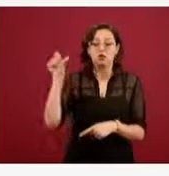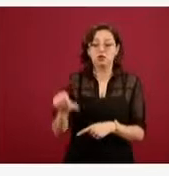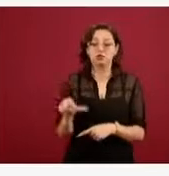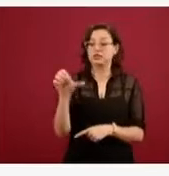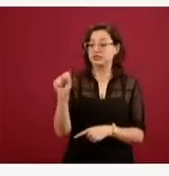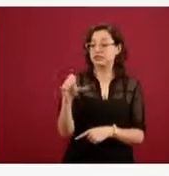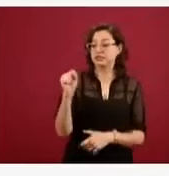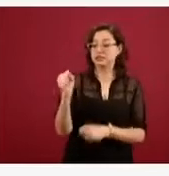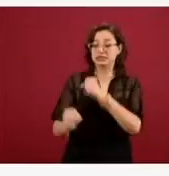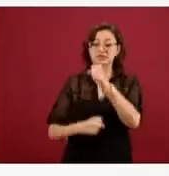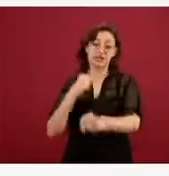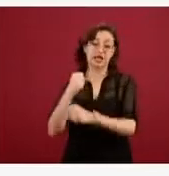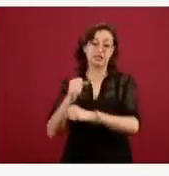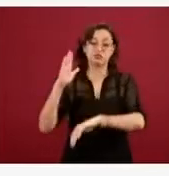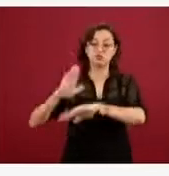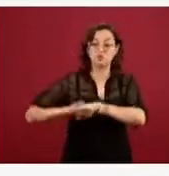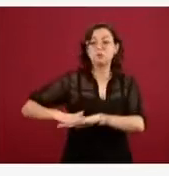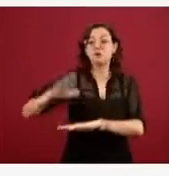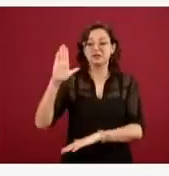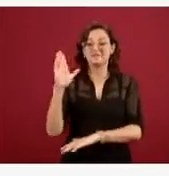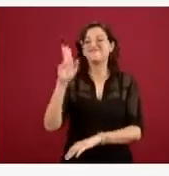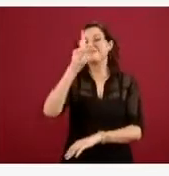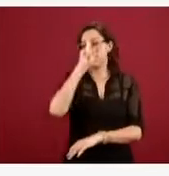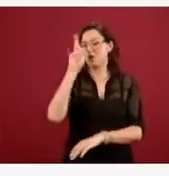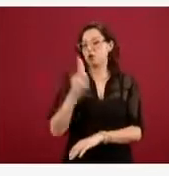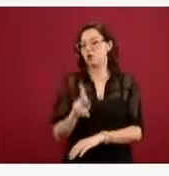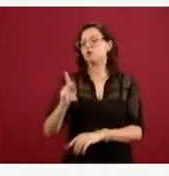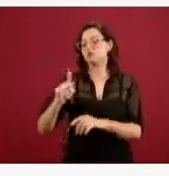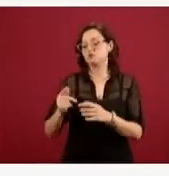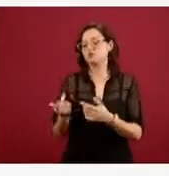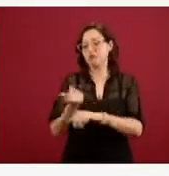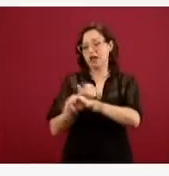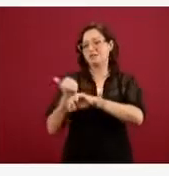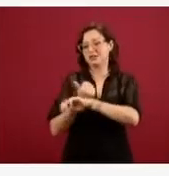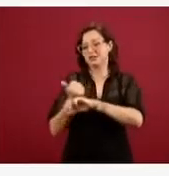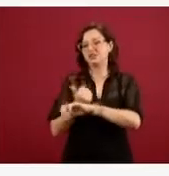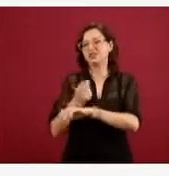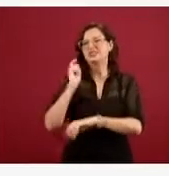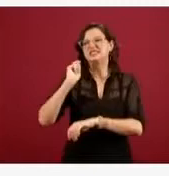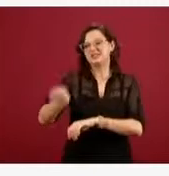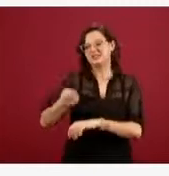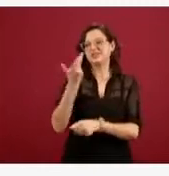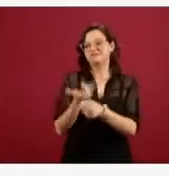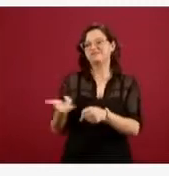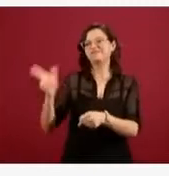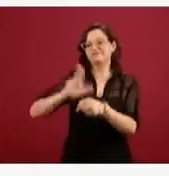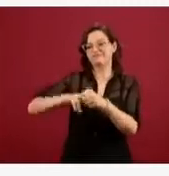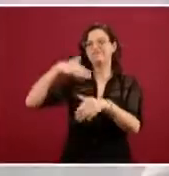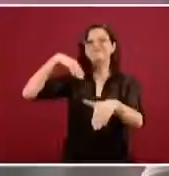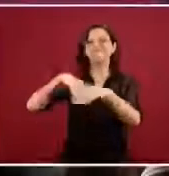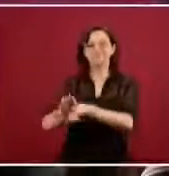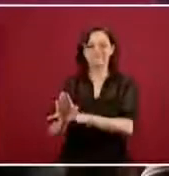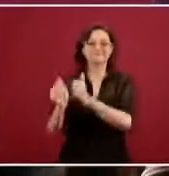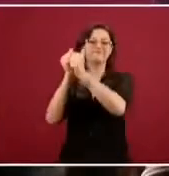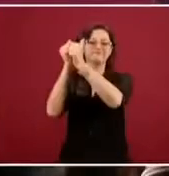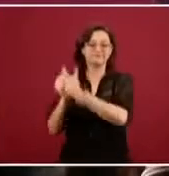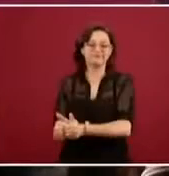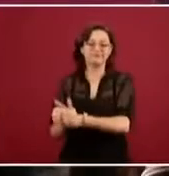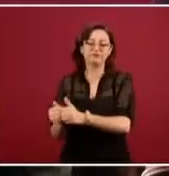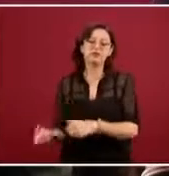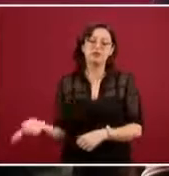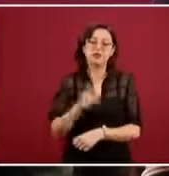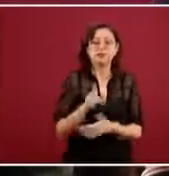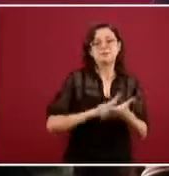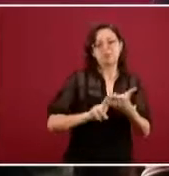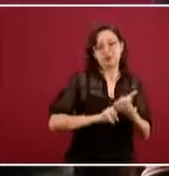de los 60 años en adelante, es donde vemos cómo esas barras cruzan a las barras verdes, que son los pacientes ambulatorios.